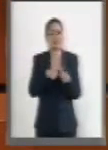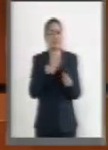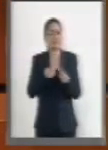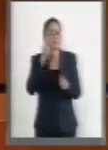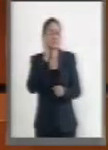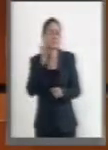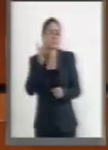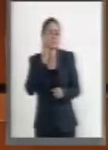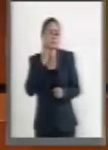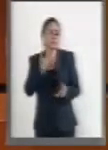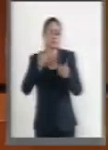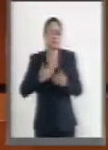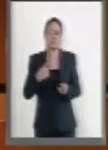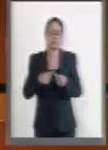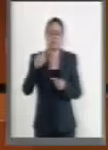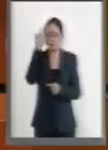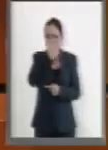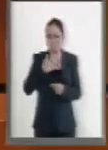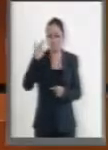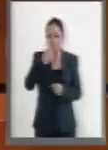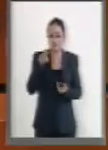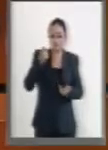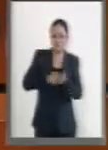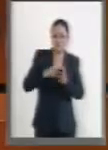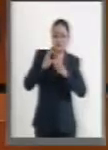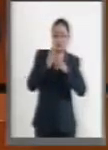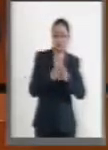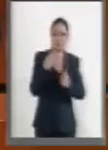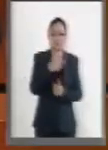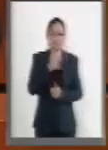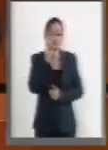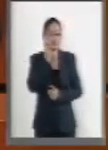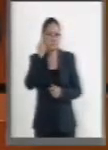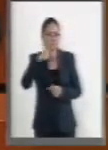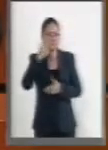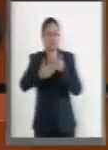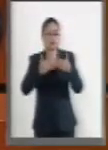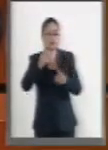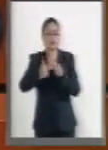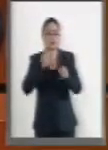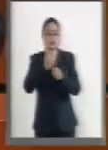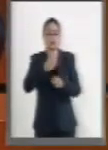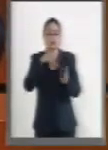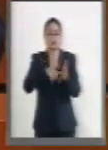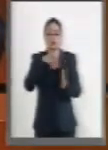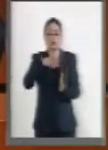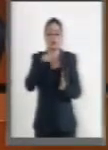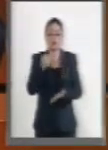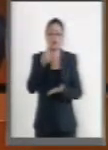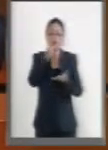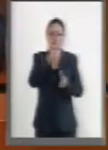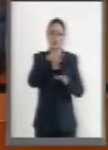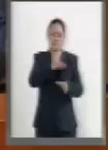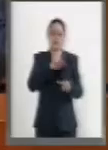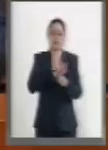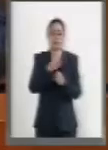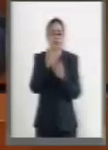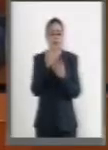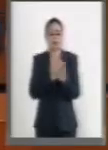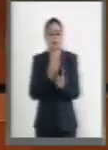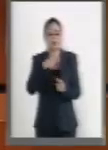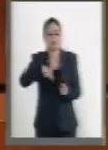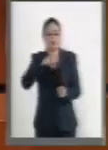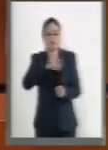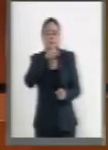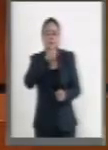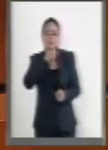Diputados y revisados por el Senado en comisiones para el ejercicio fiscal 2017, consistentes en mejorar la